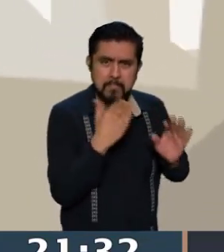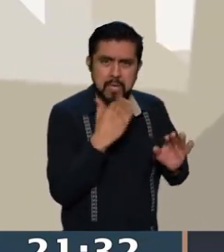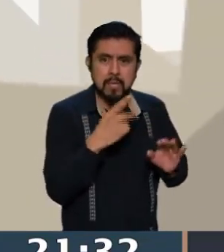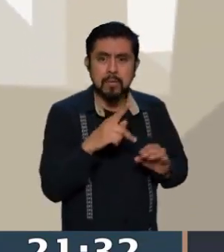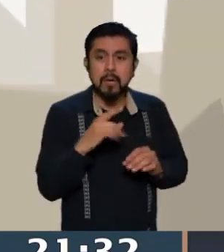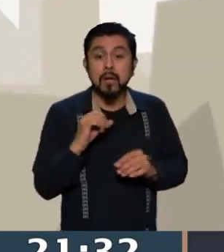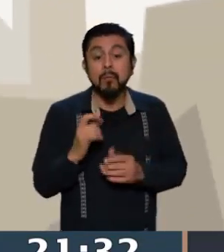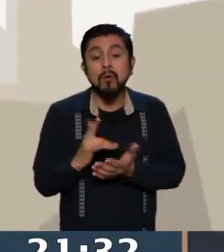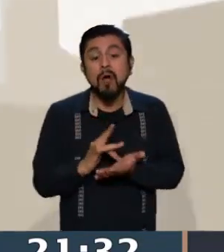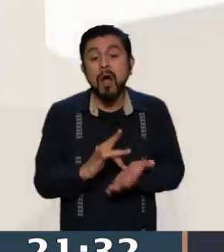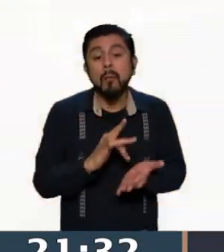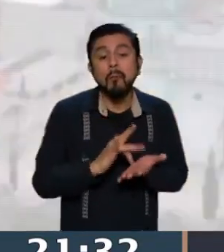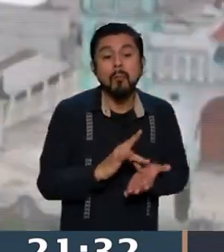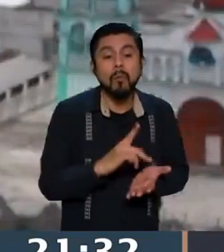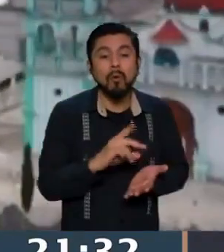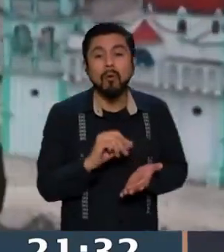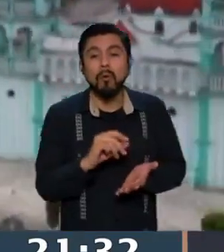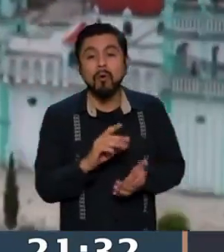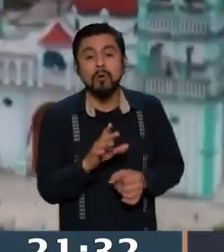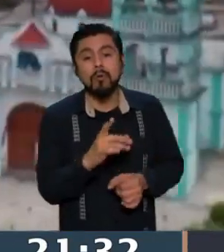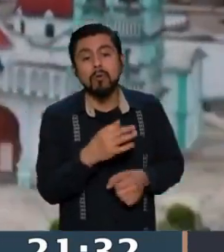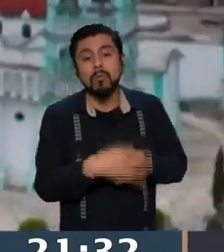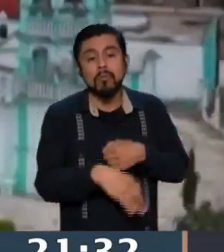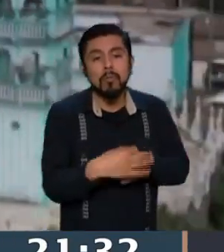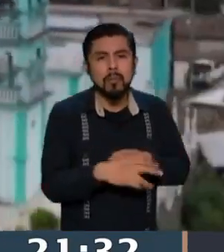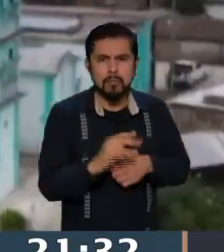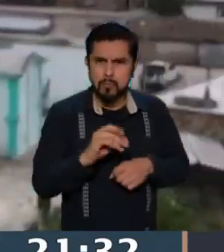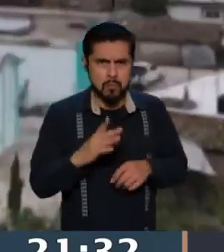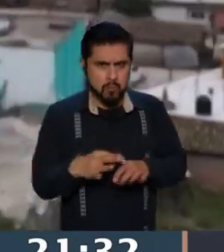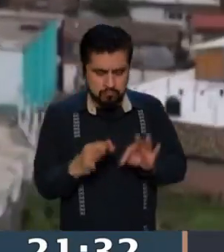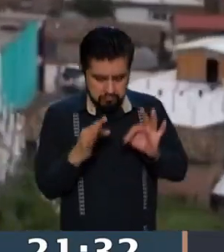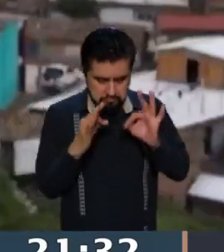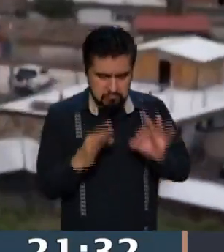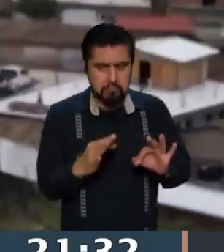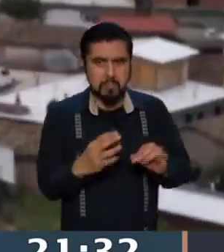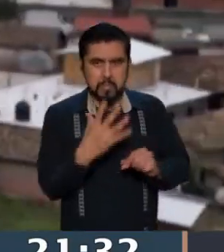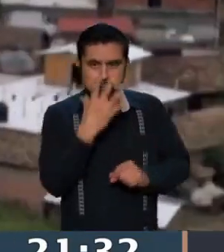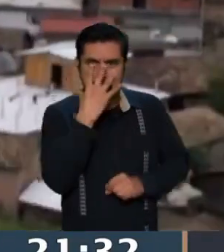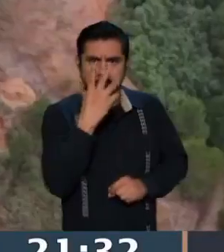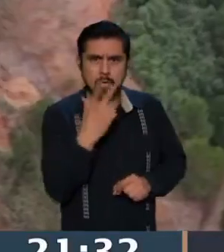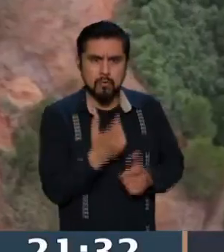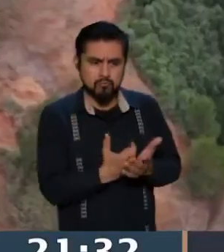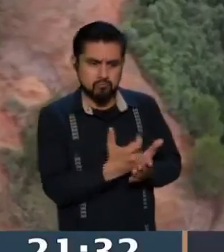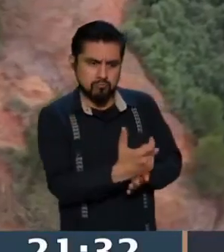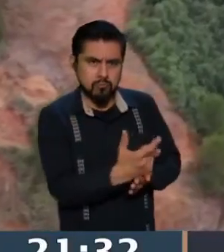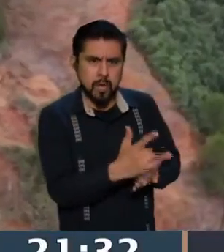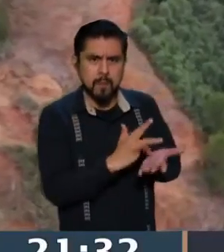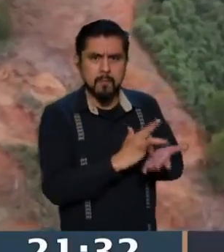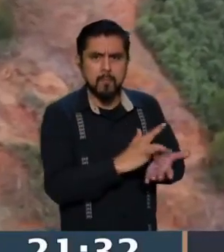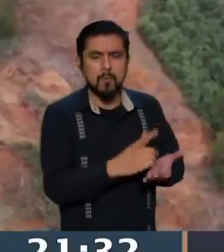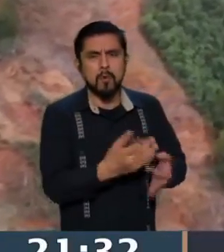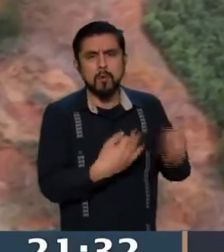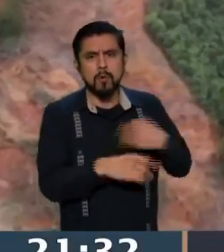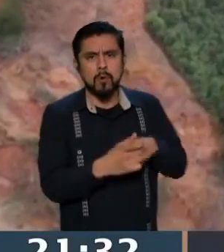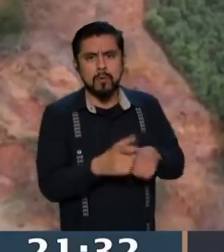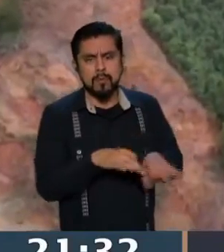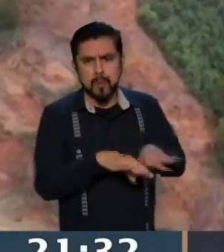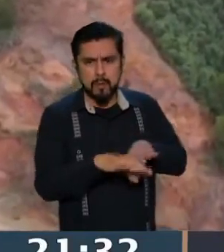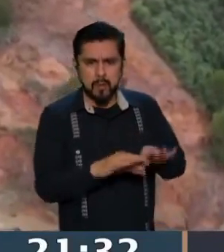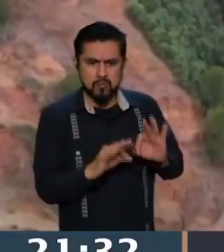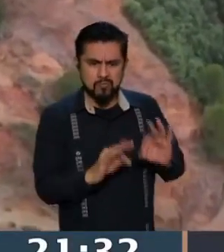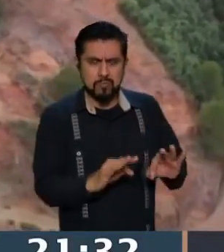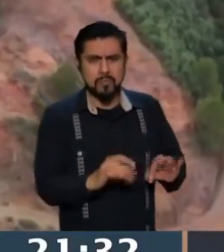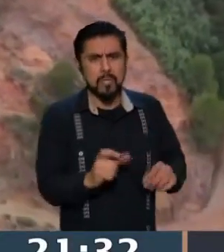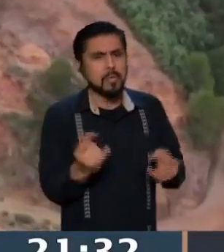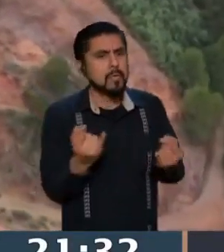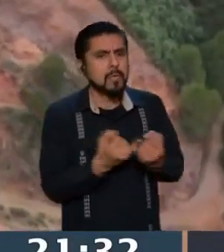no, es un dinero que realmente permite y además explica por qué las personas desean avanzar ya hacia su etapa de jubilación, pues